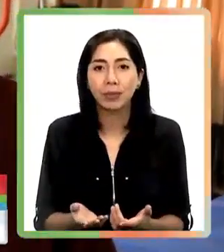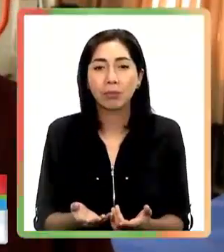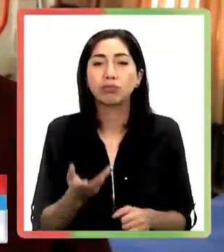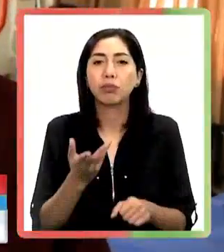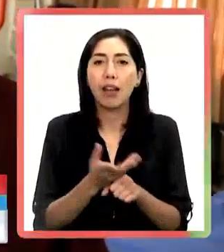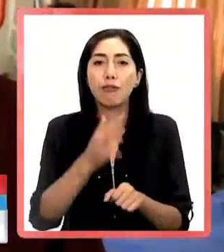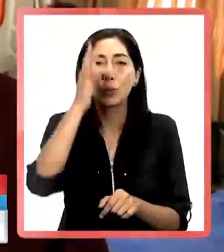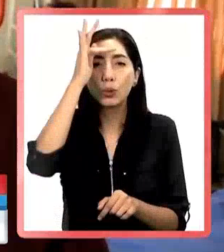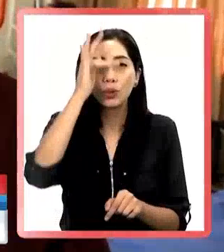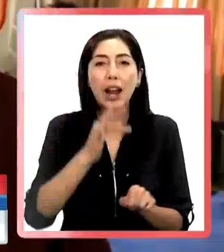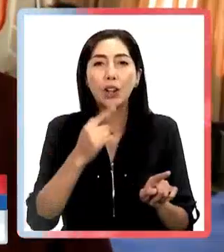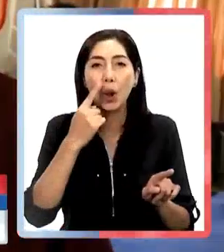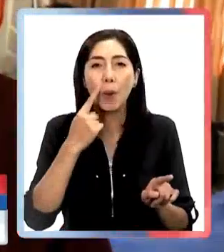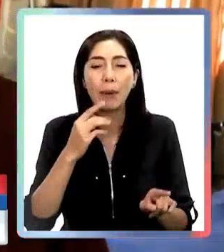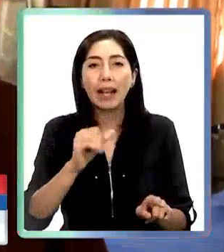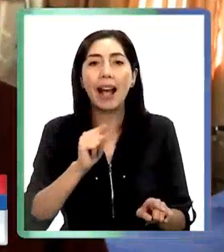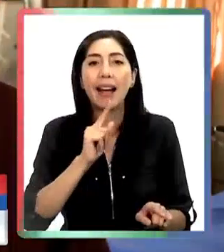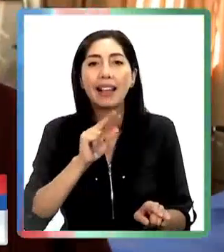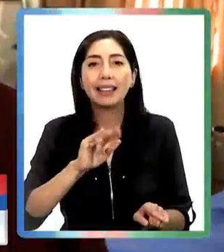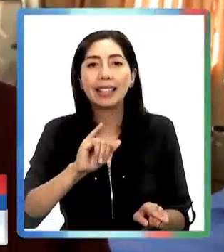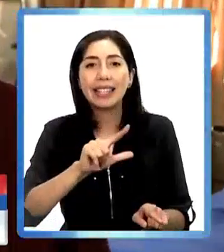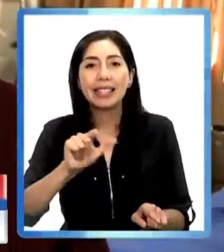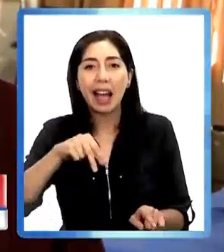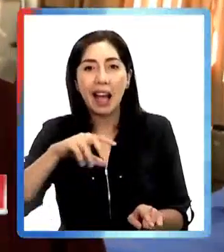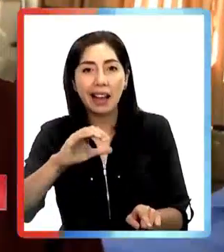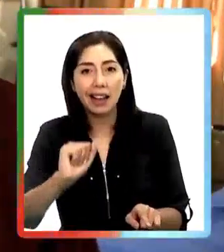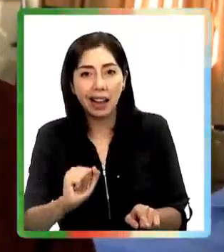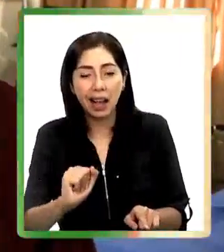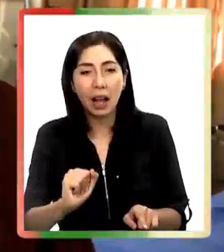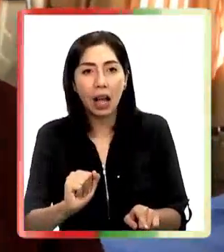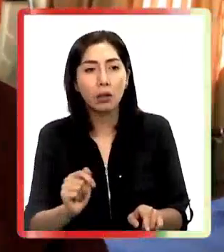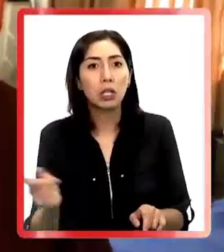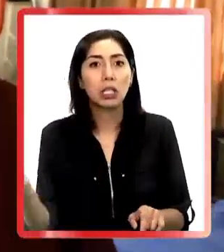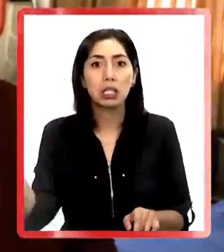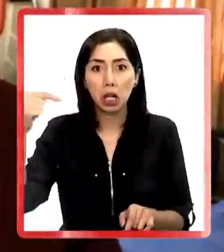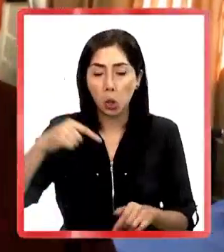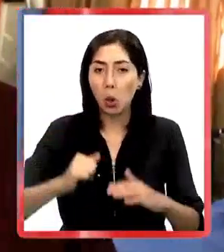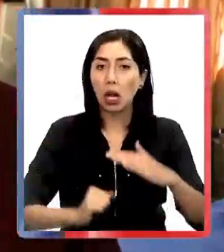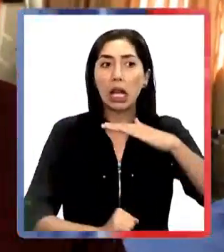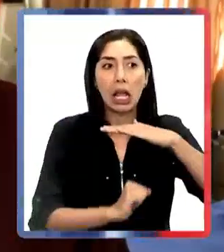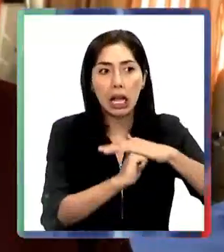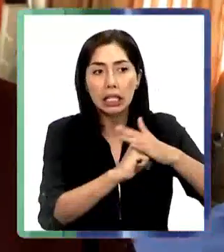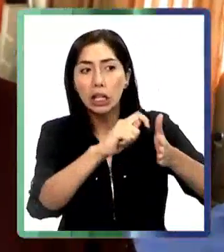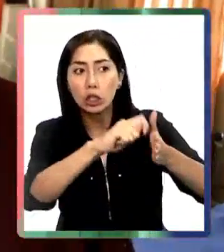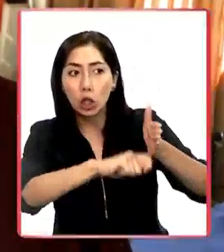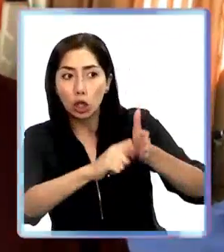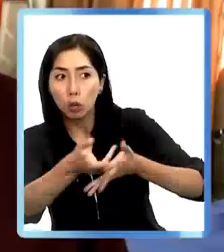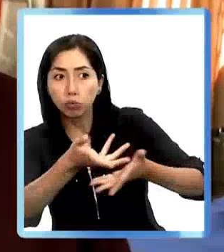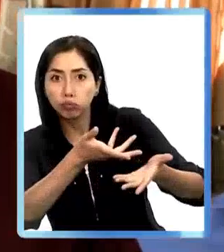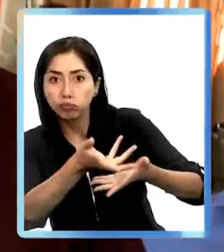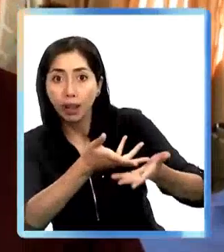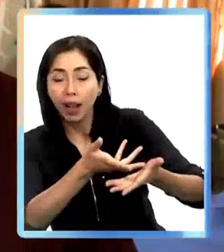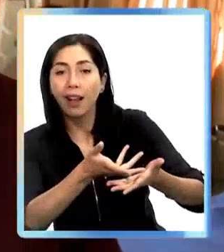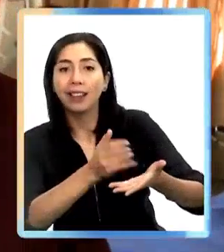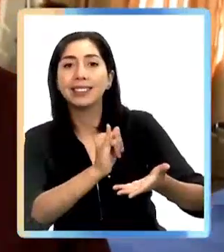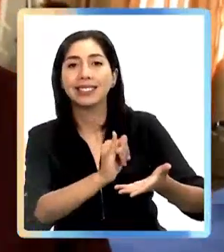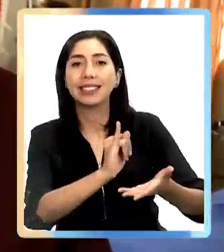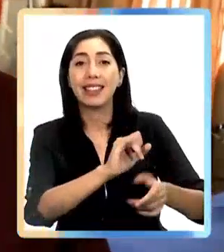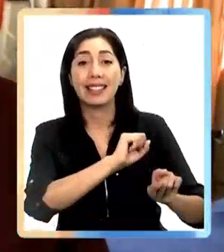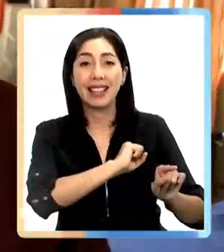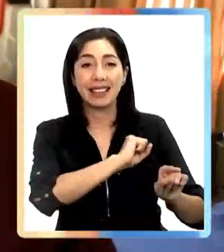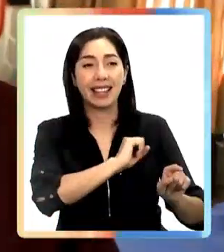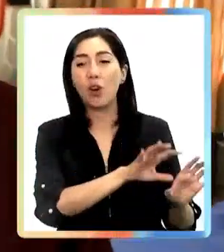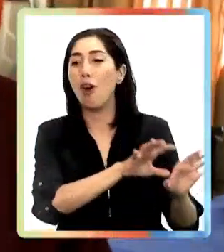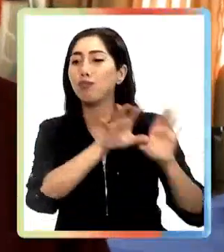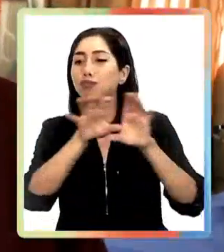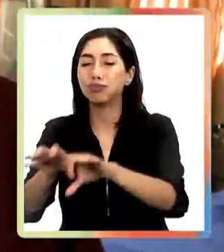del funcionario, el señor Carrillanca, llegó seguramente a la gerencia, a los socios de la empresa Cruz del Sur, y lo trasladan de Santiago